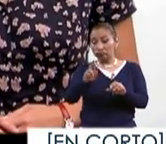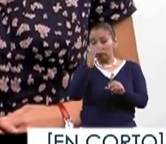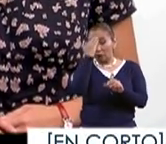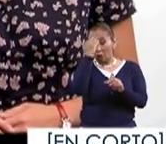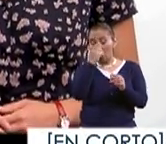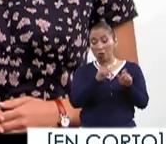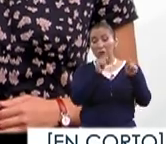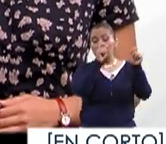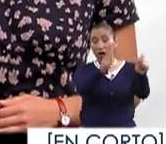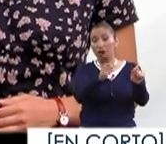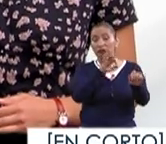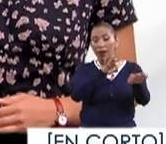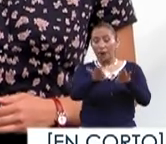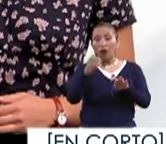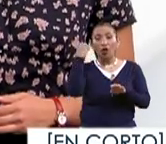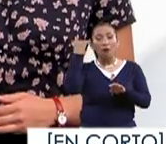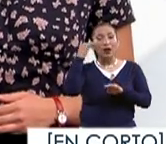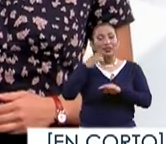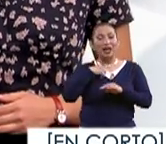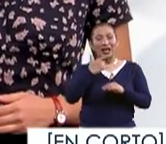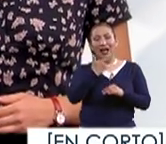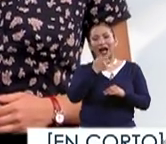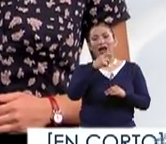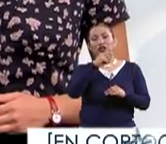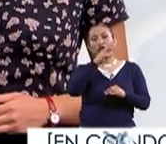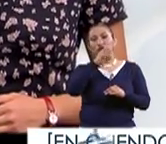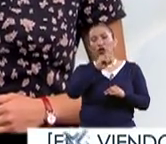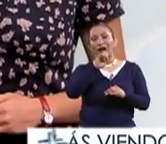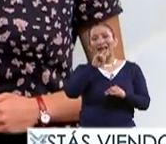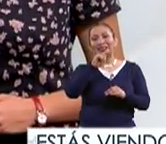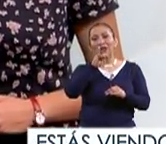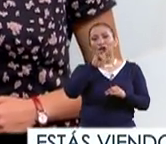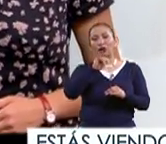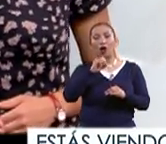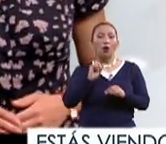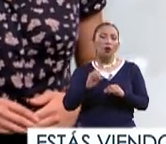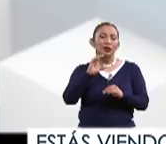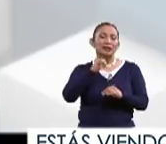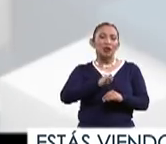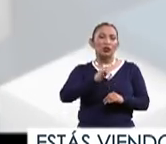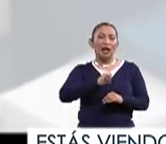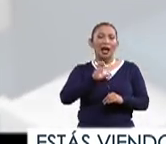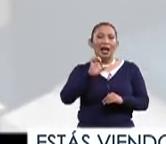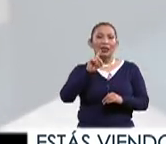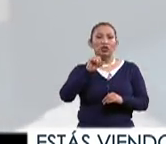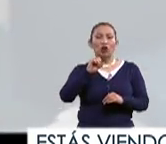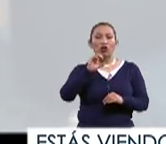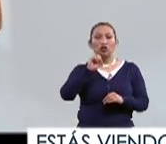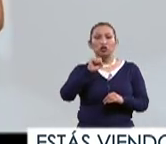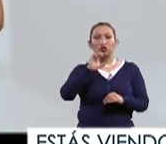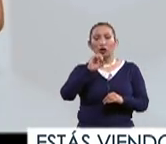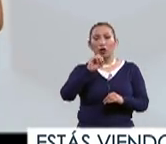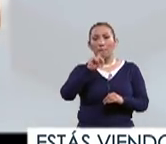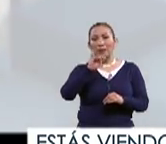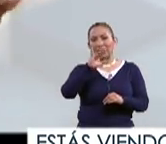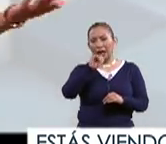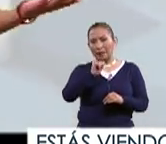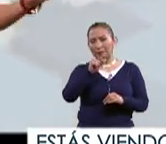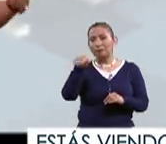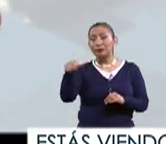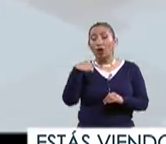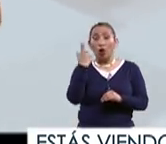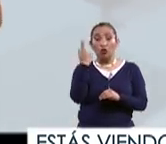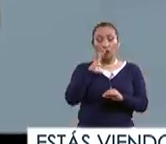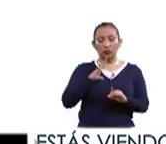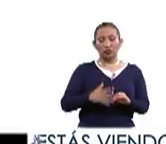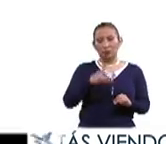sus trabajos en congresos de gastroenterología y cirugía endoscópica. Pero otro de sus grandes orgullos